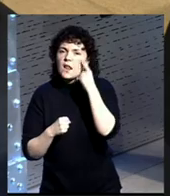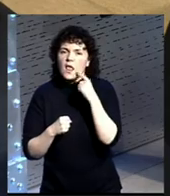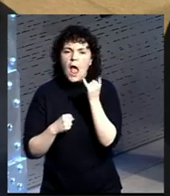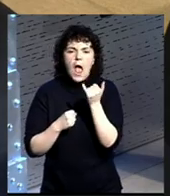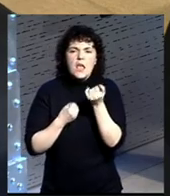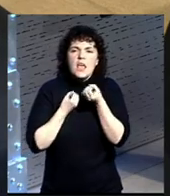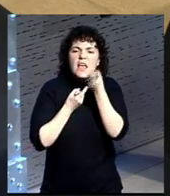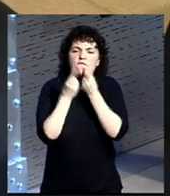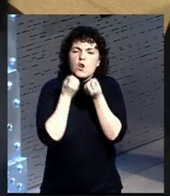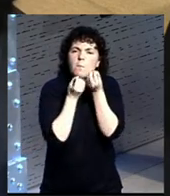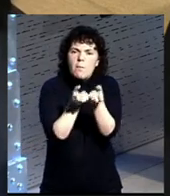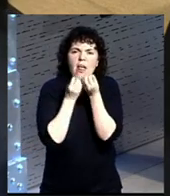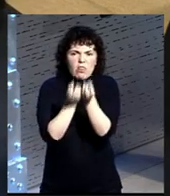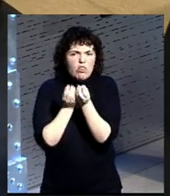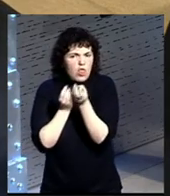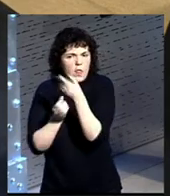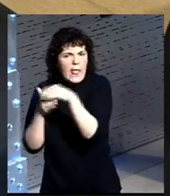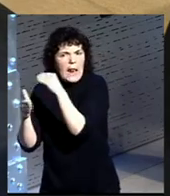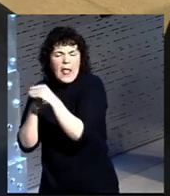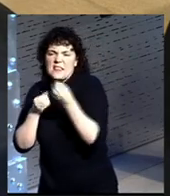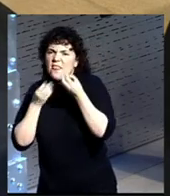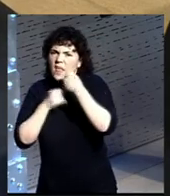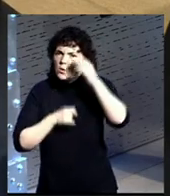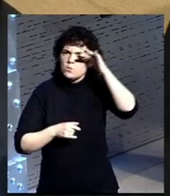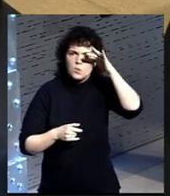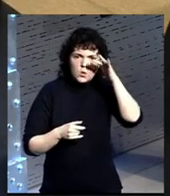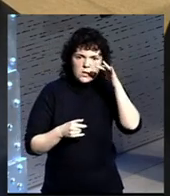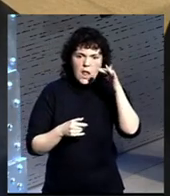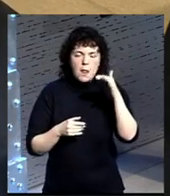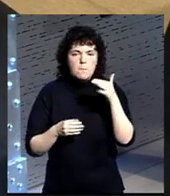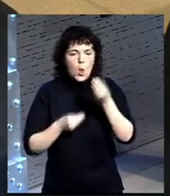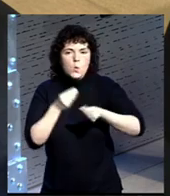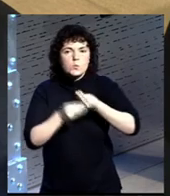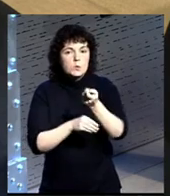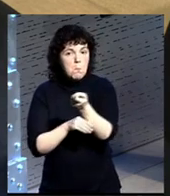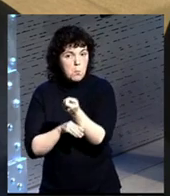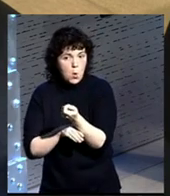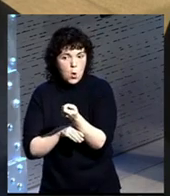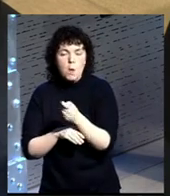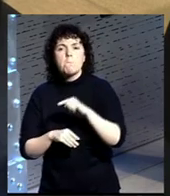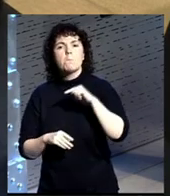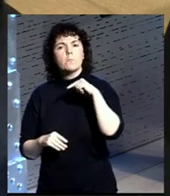de información de clientes y de datos y lo poco que se manejan. Y luego, sin embargo,